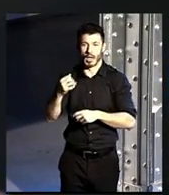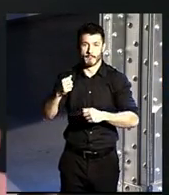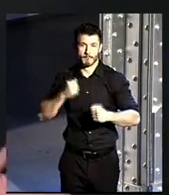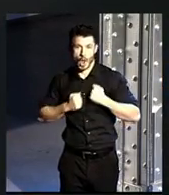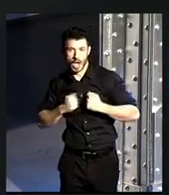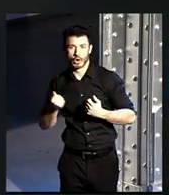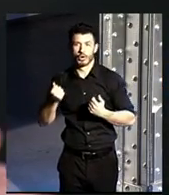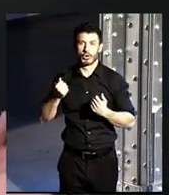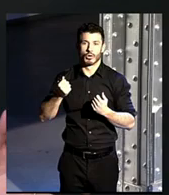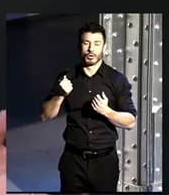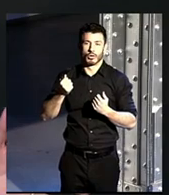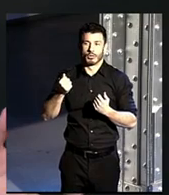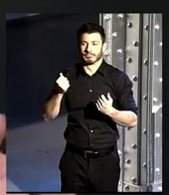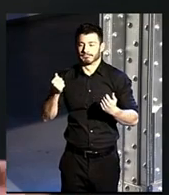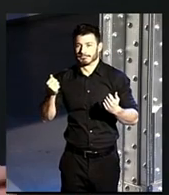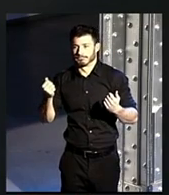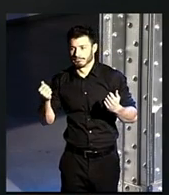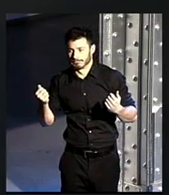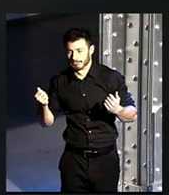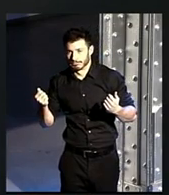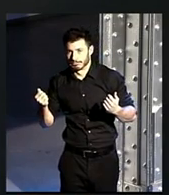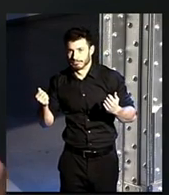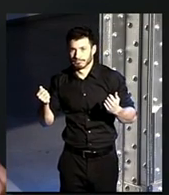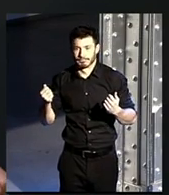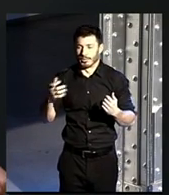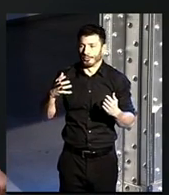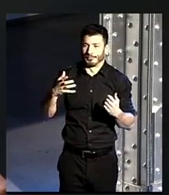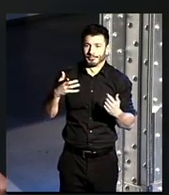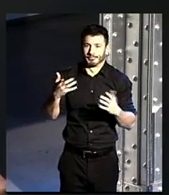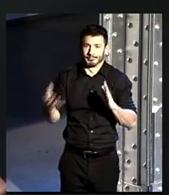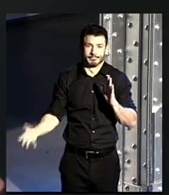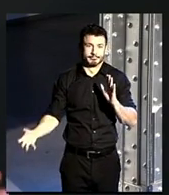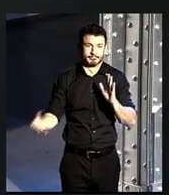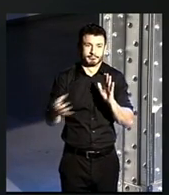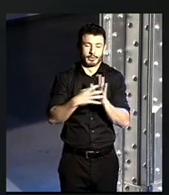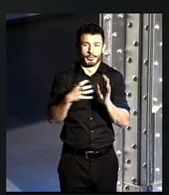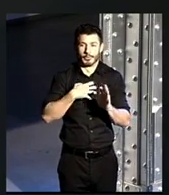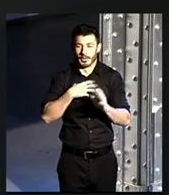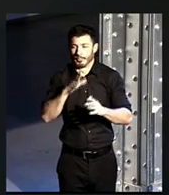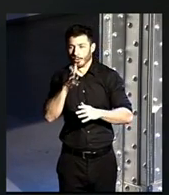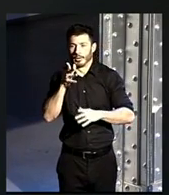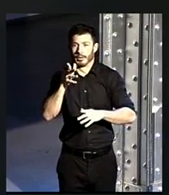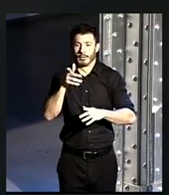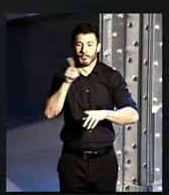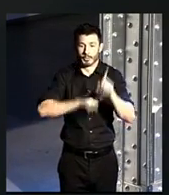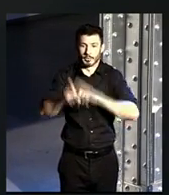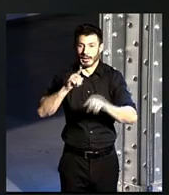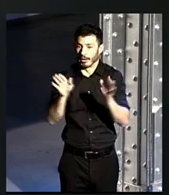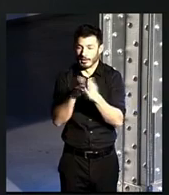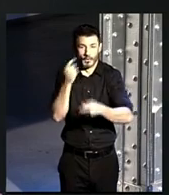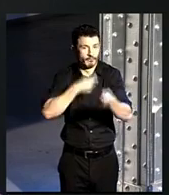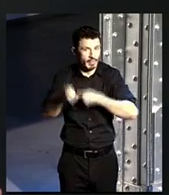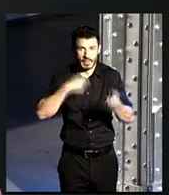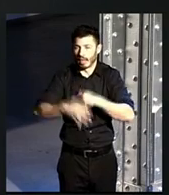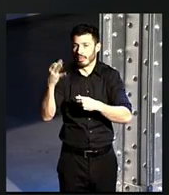¿no? Y no podía poner... porque el problema de Verne era vender los libros. El problema es que